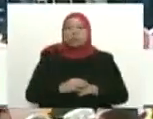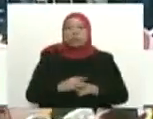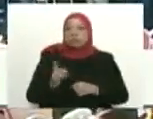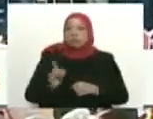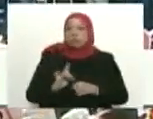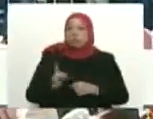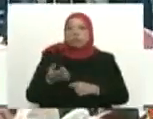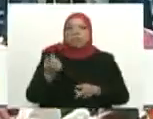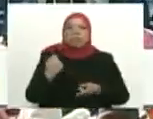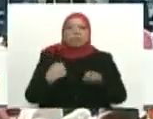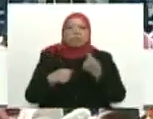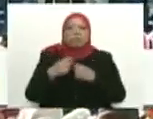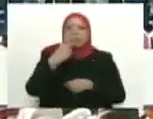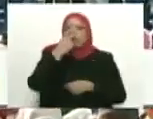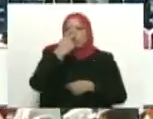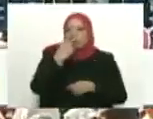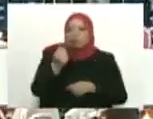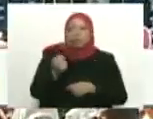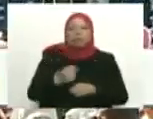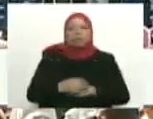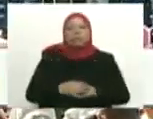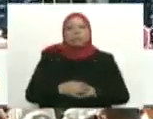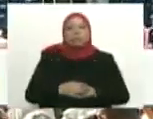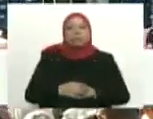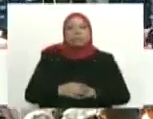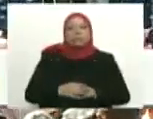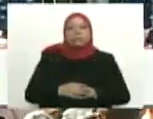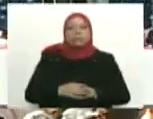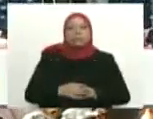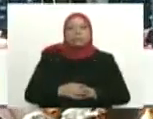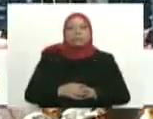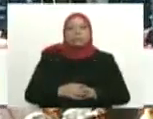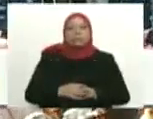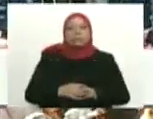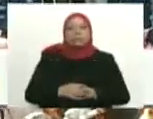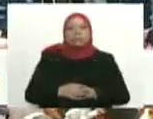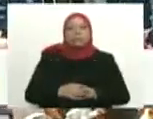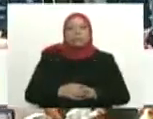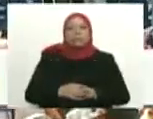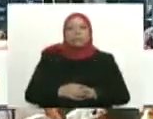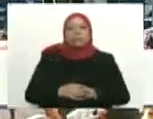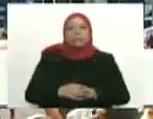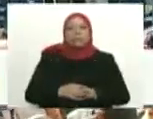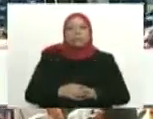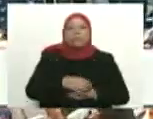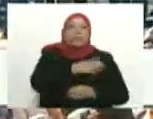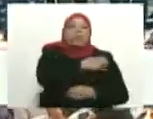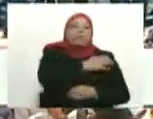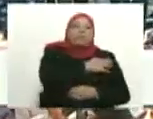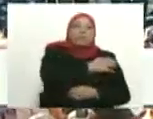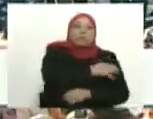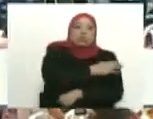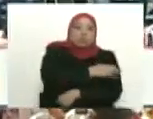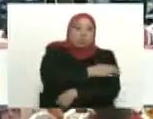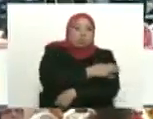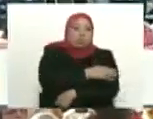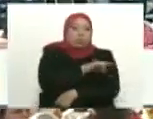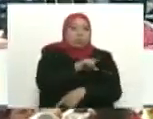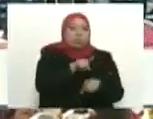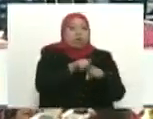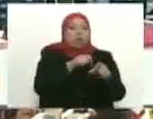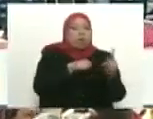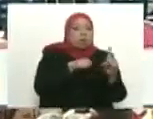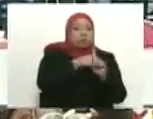pobres, de los pobres, cuando ellos hicieron contra los pobres